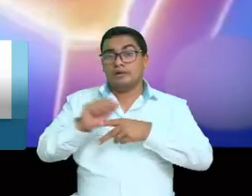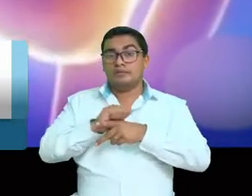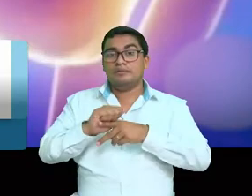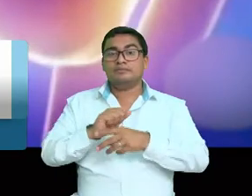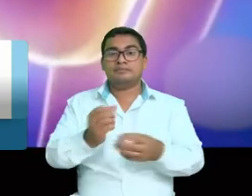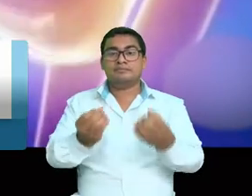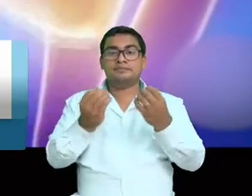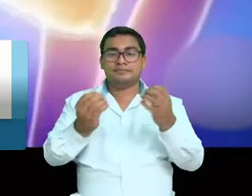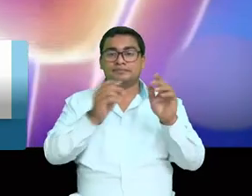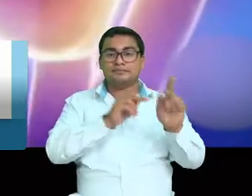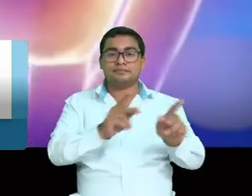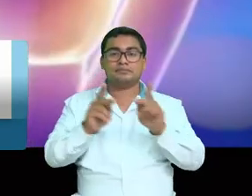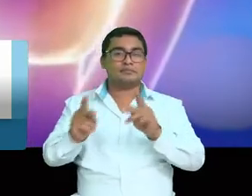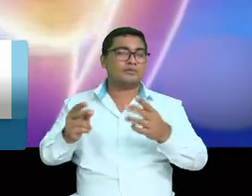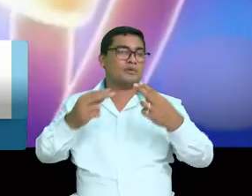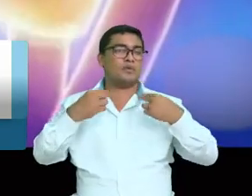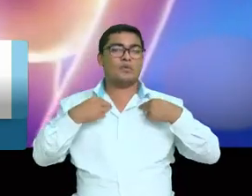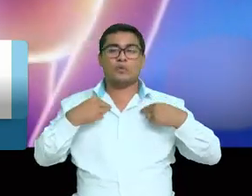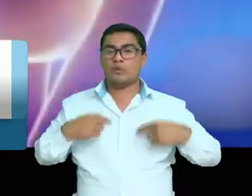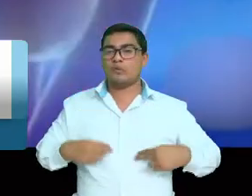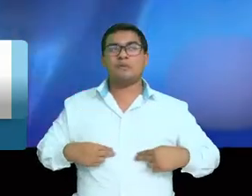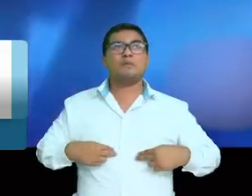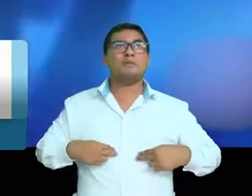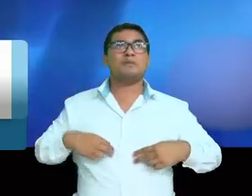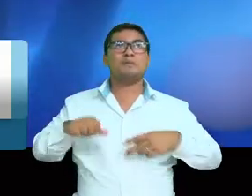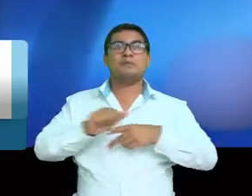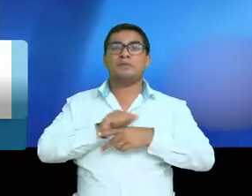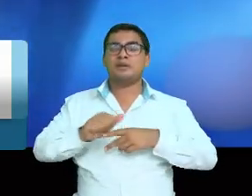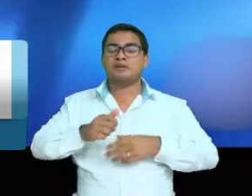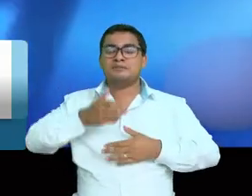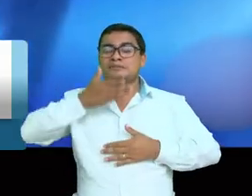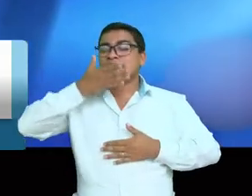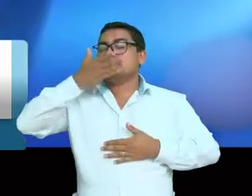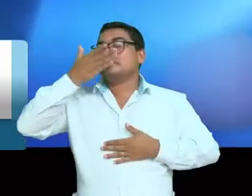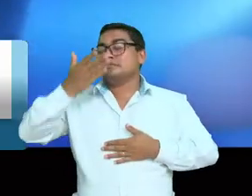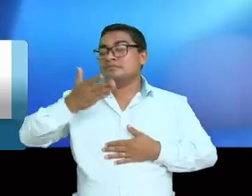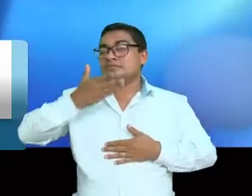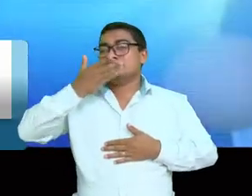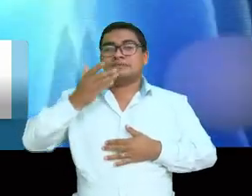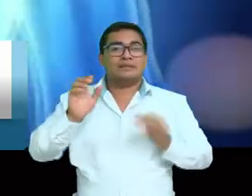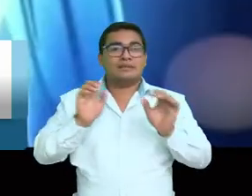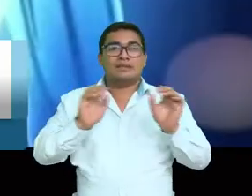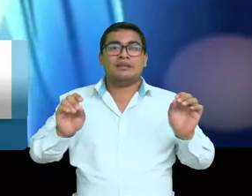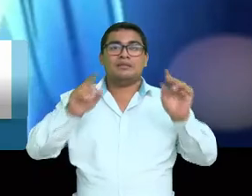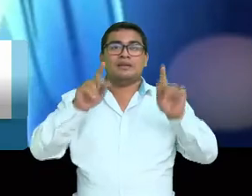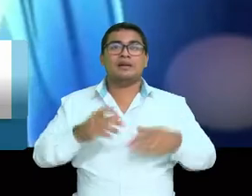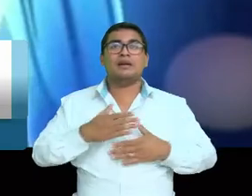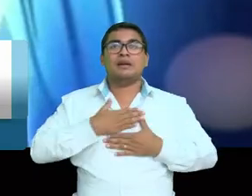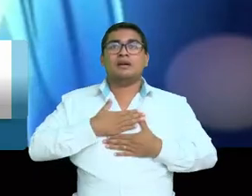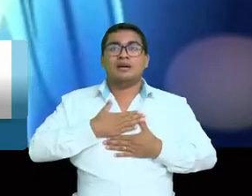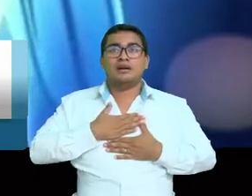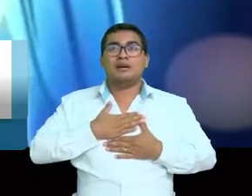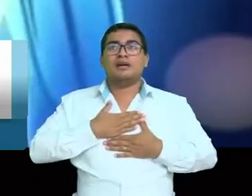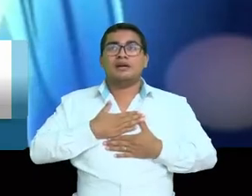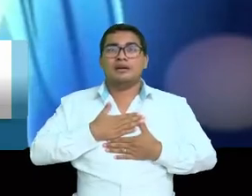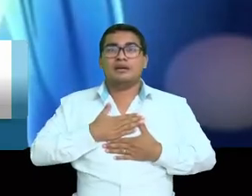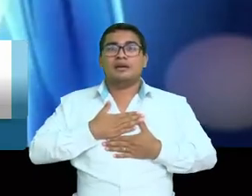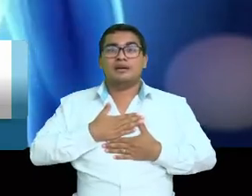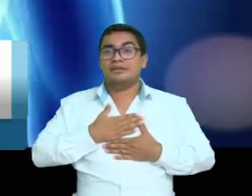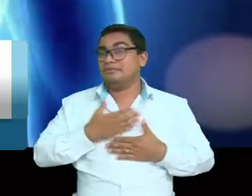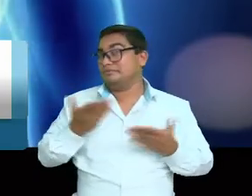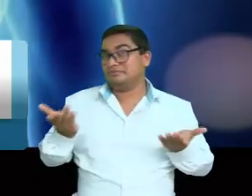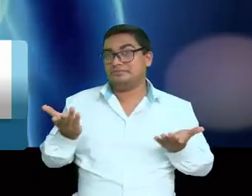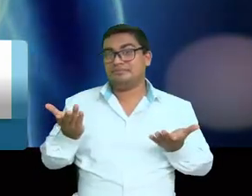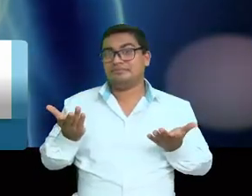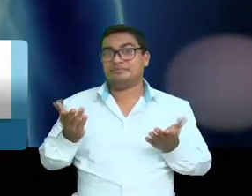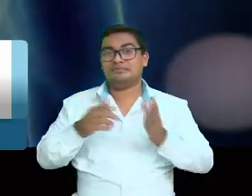personas, hablando de todos los humanos, no ponemos mente en ese punto porque hay personas que hasta respiran por la boca y no se dan cuenta. Sí. De